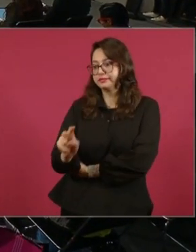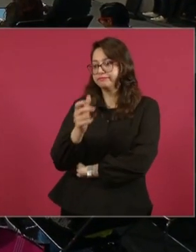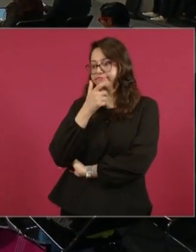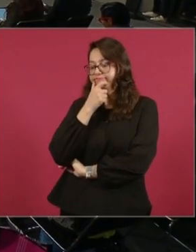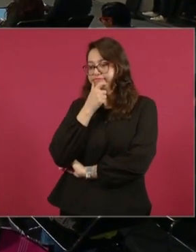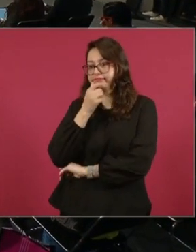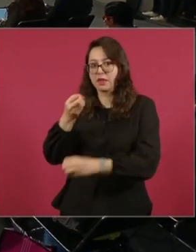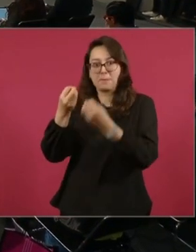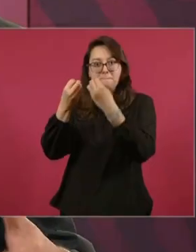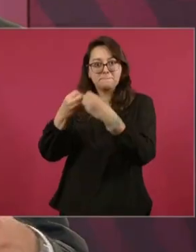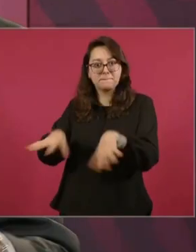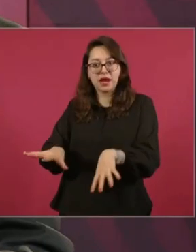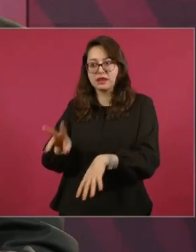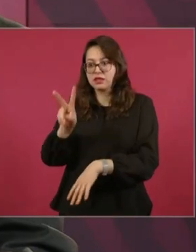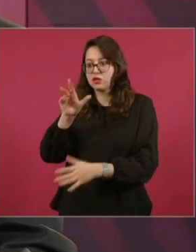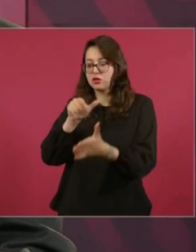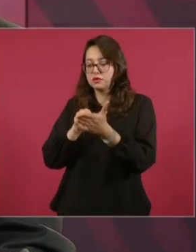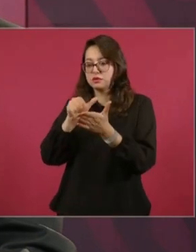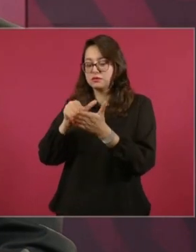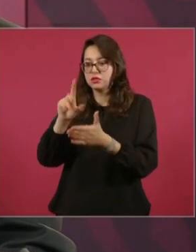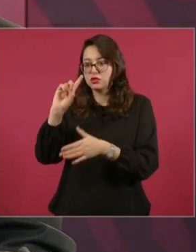invertir